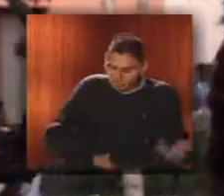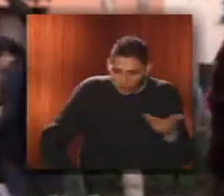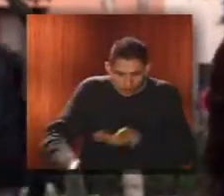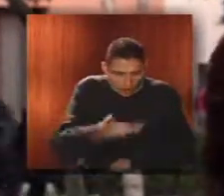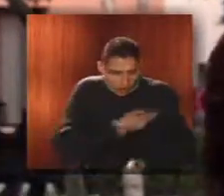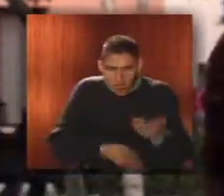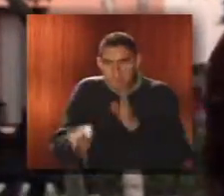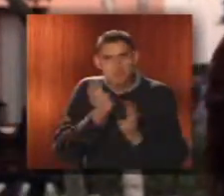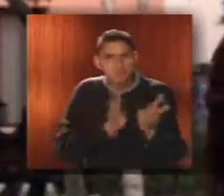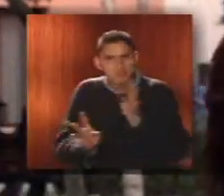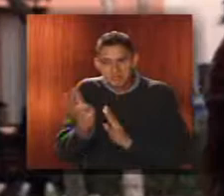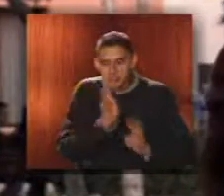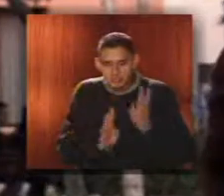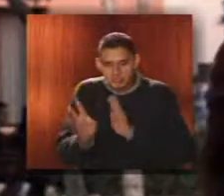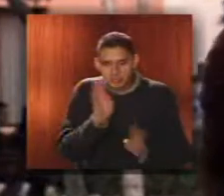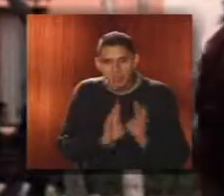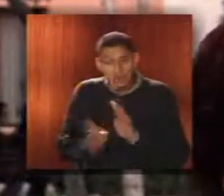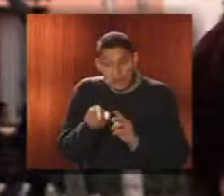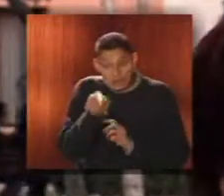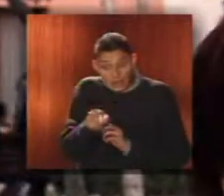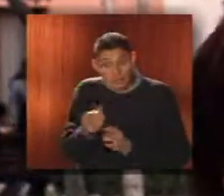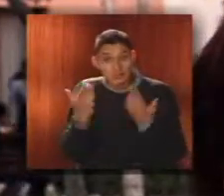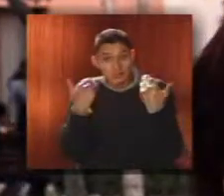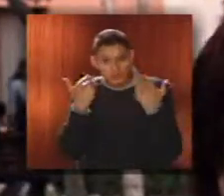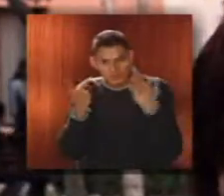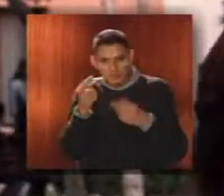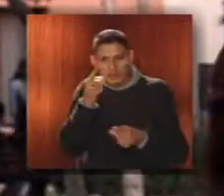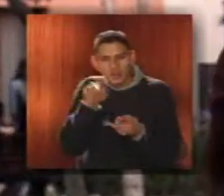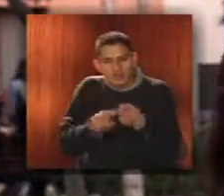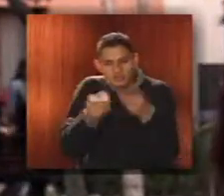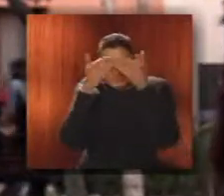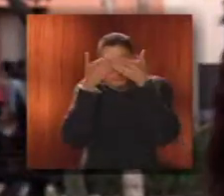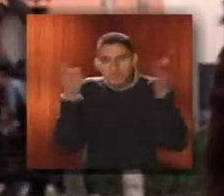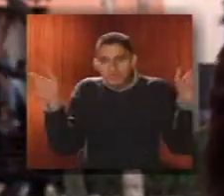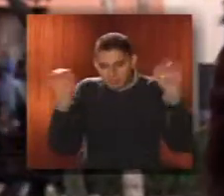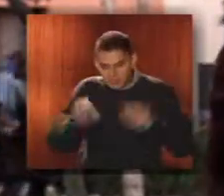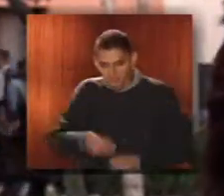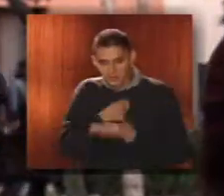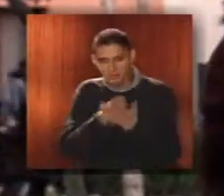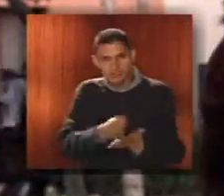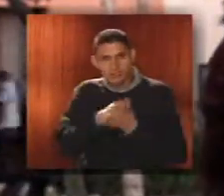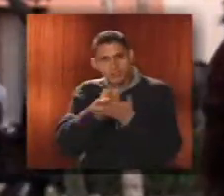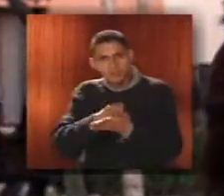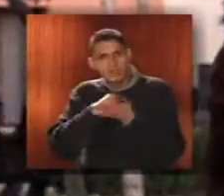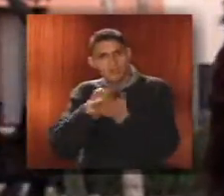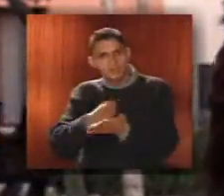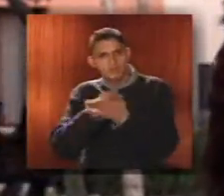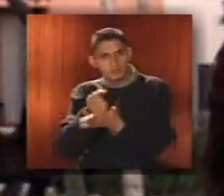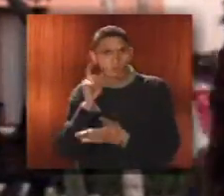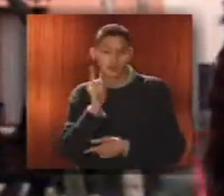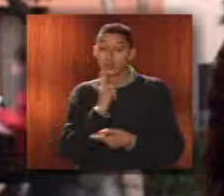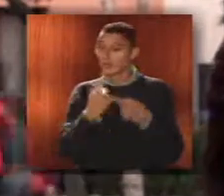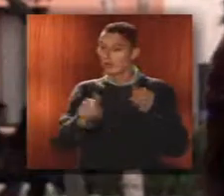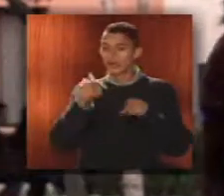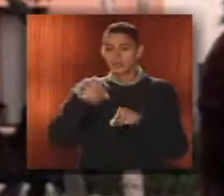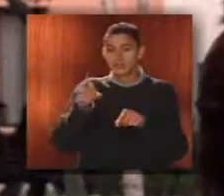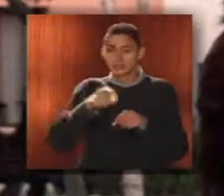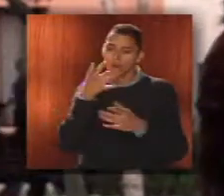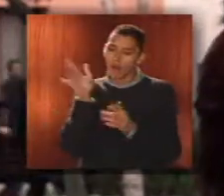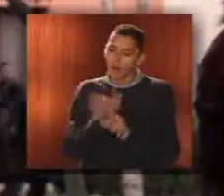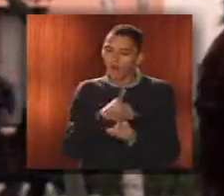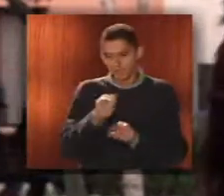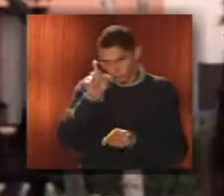hemos hecho algunas conversaciones que nos posibiliten entrar a colaborarles, pero